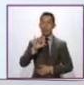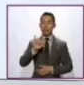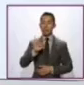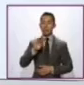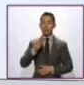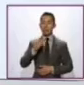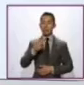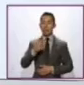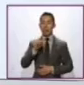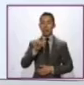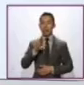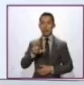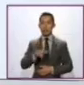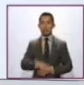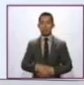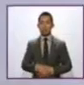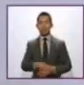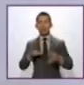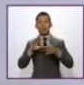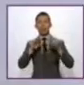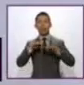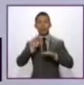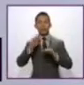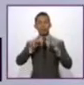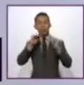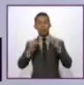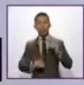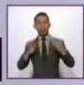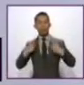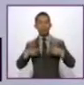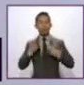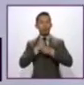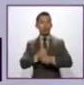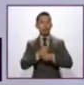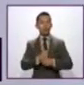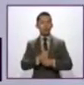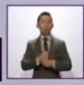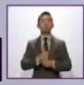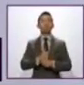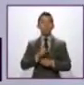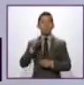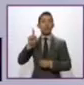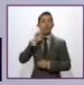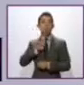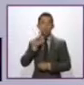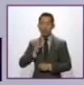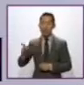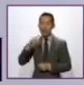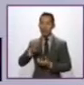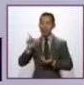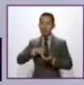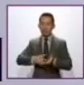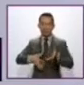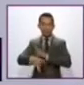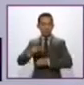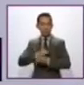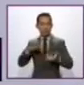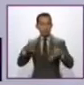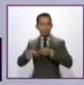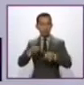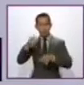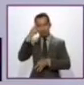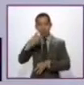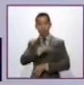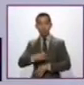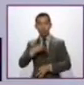Adelante. Hablar de desigualdad y vulnerabilidad es hablar también de las mujeres que dan todo por sacar adelante a sus hijos y